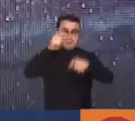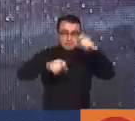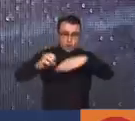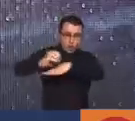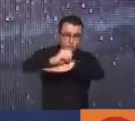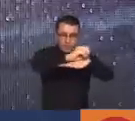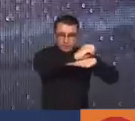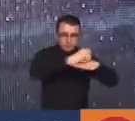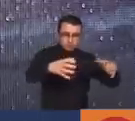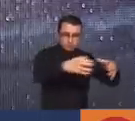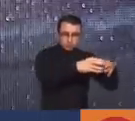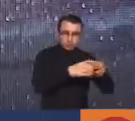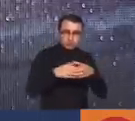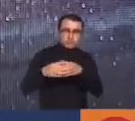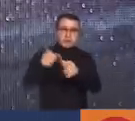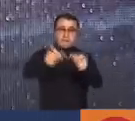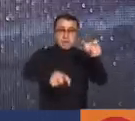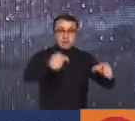es fundamental.